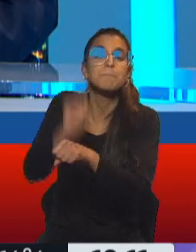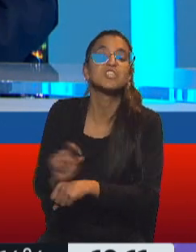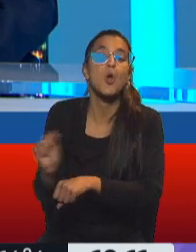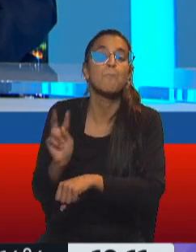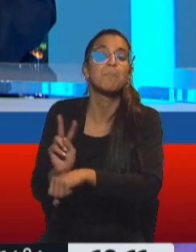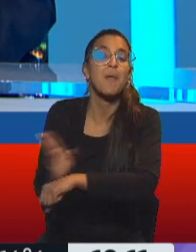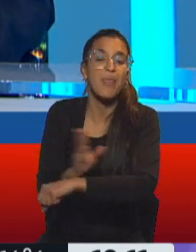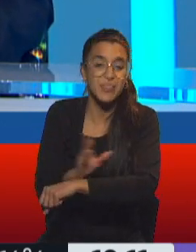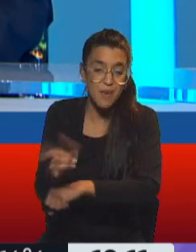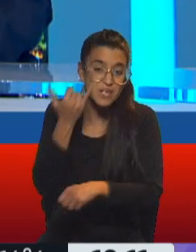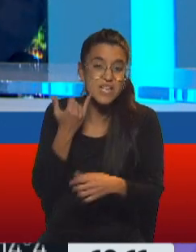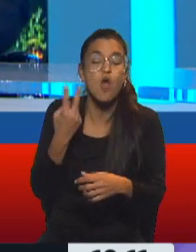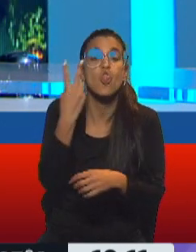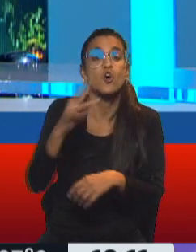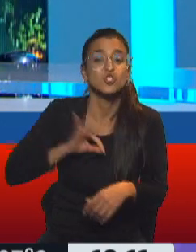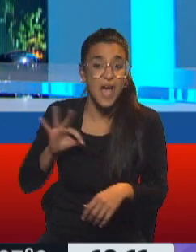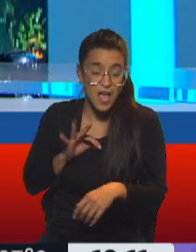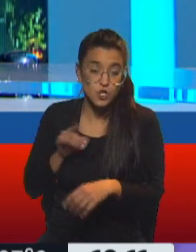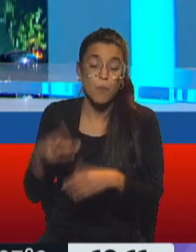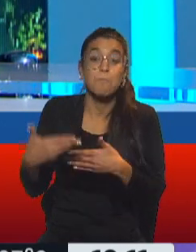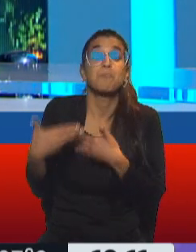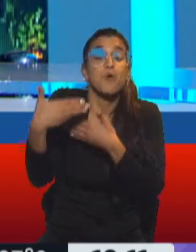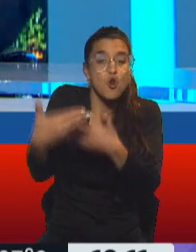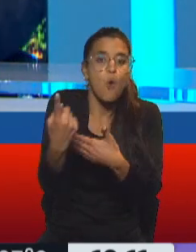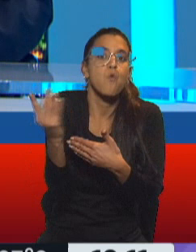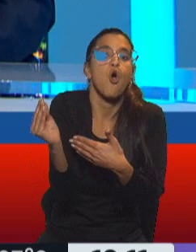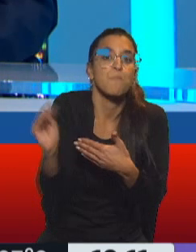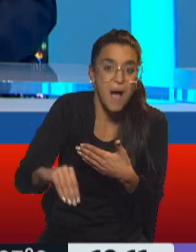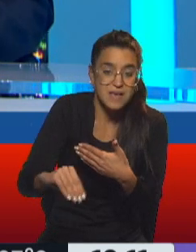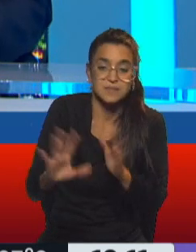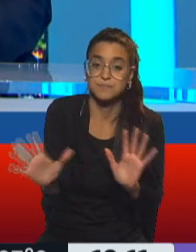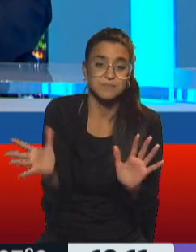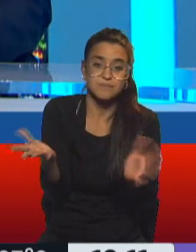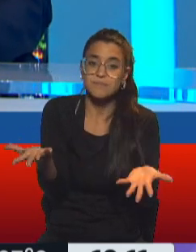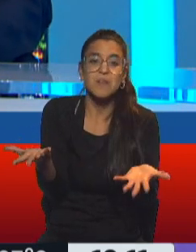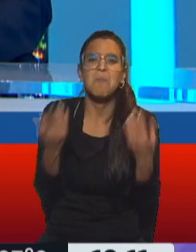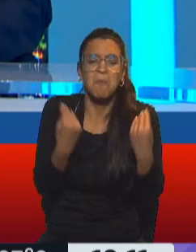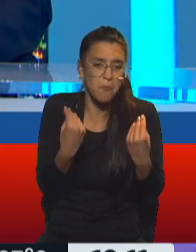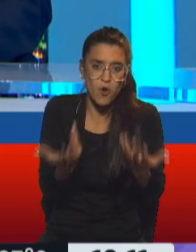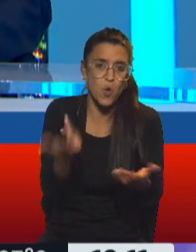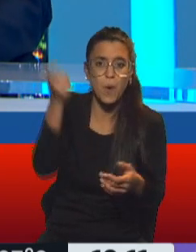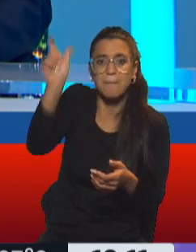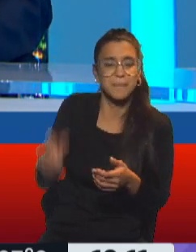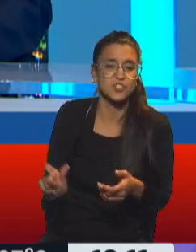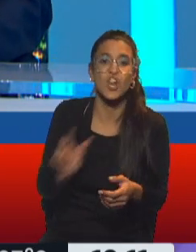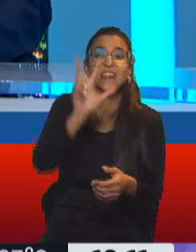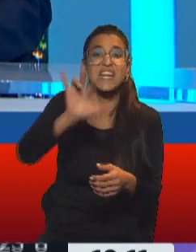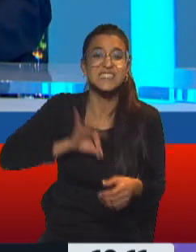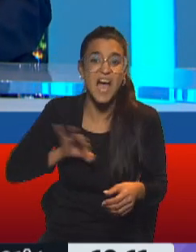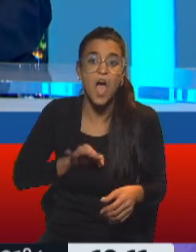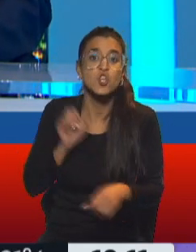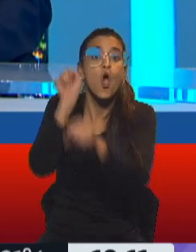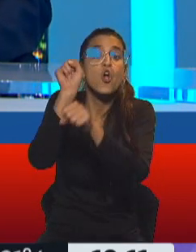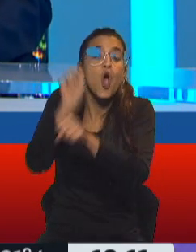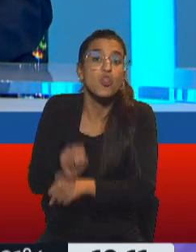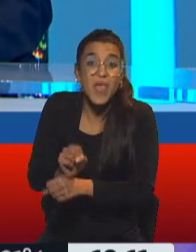que ya se cumplieron 2 años y fue prorrogada por uno más, no hay demasiadas razones para que una persona pase 3 años sin una